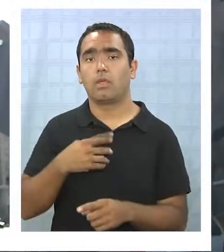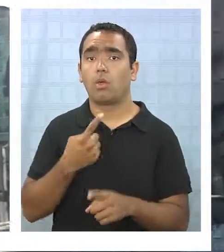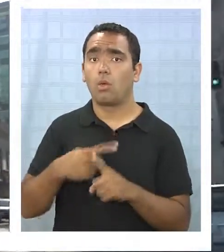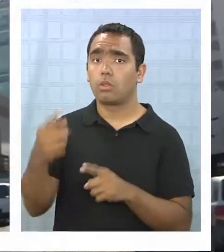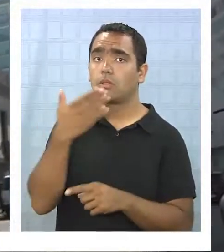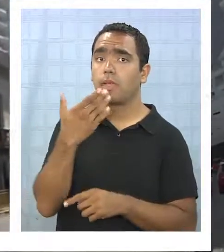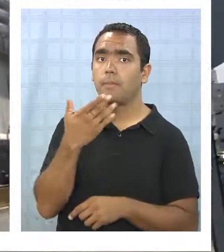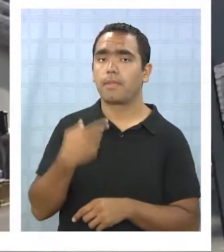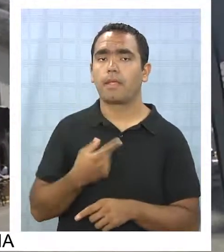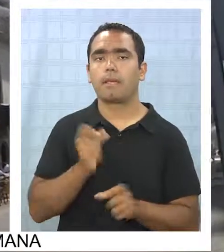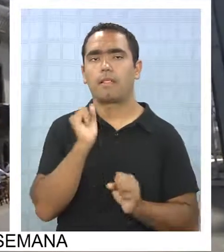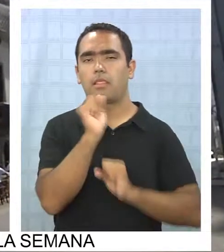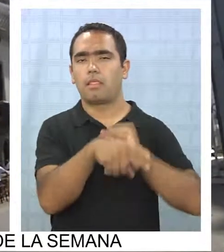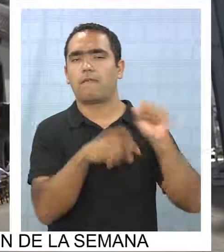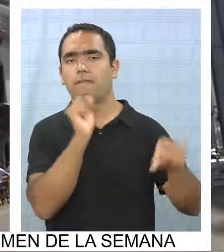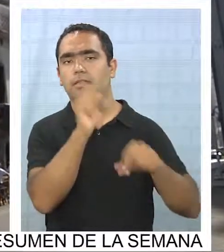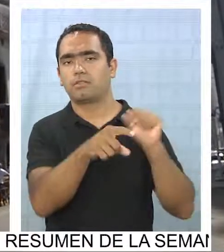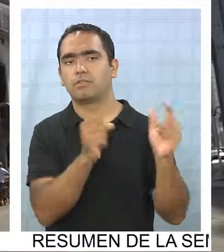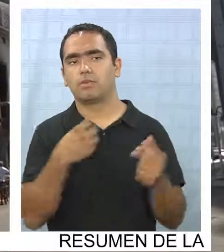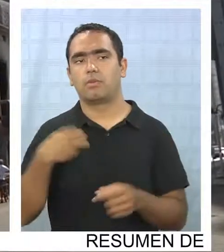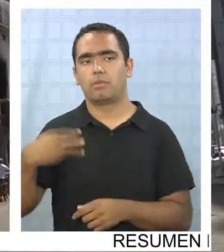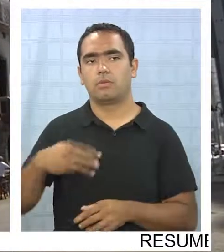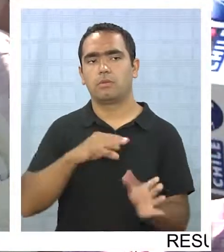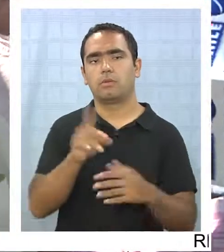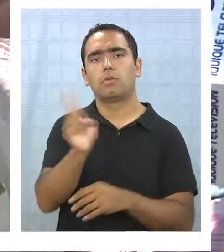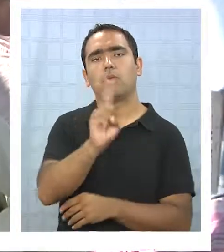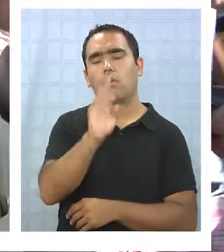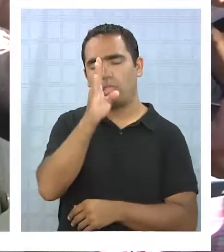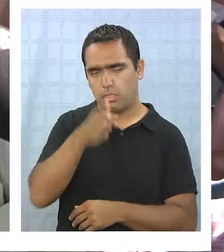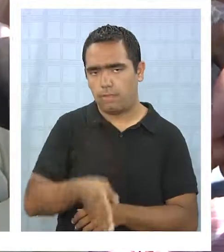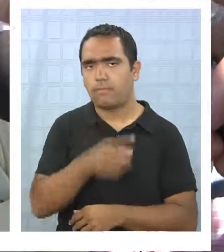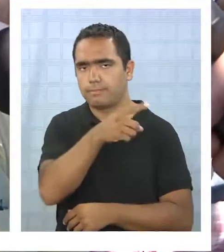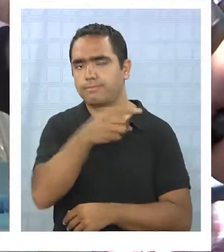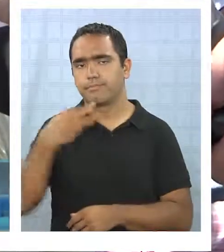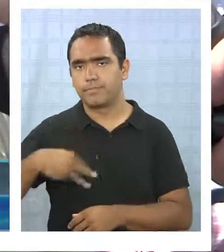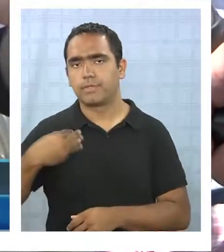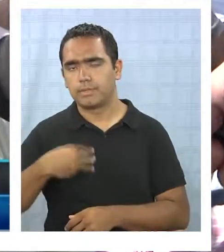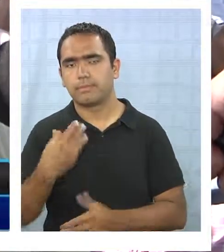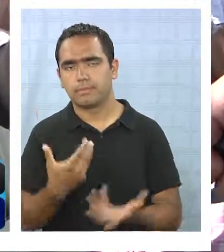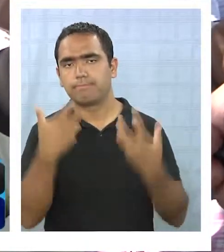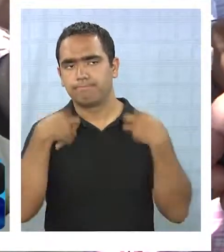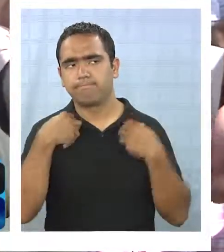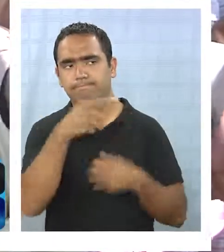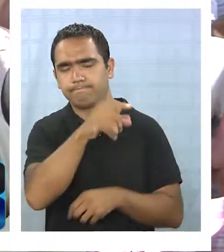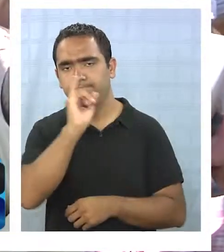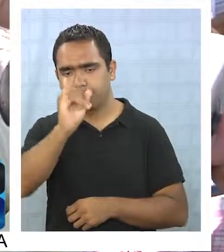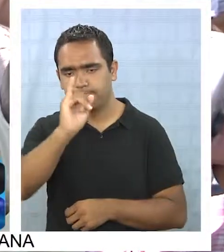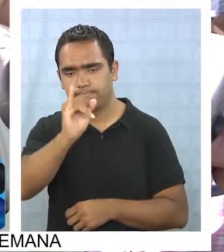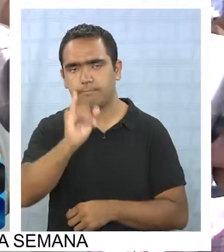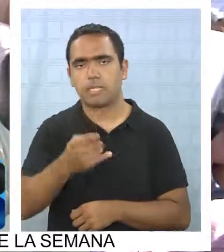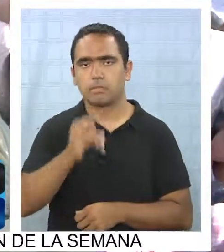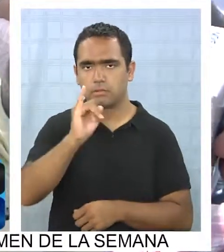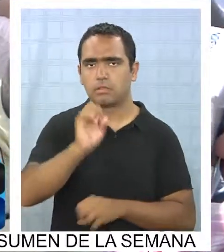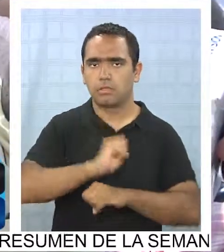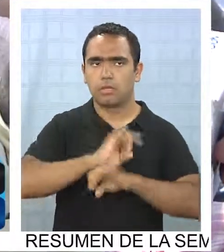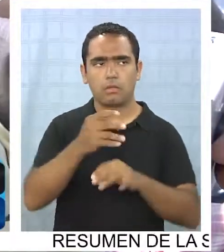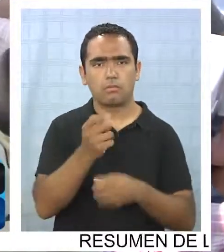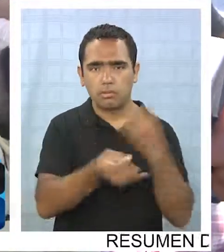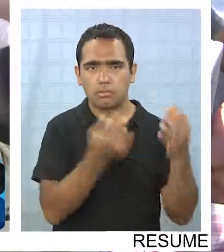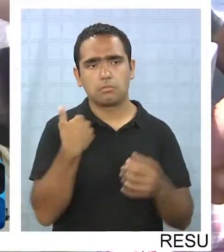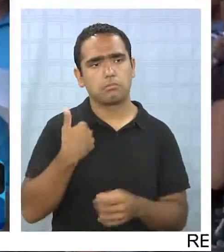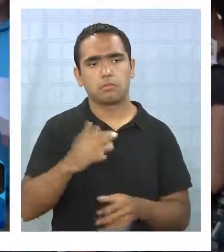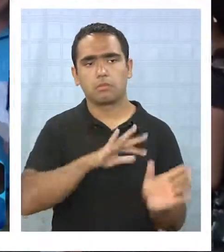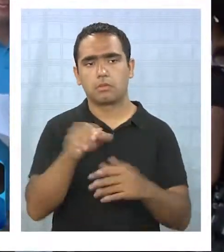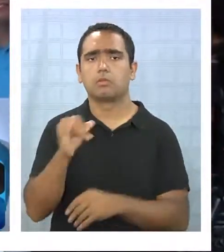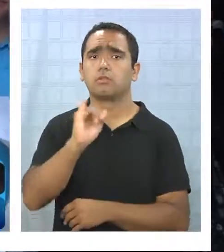Por otro lado están los defensores de la gestión municipal. No, tiene que seguir en la municipalidad. ¿Aunque se haya quemado? Sí, claro que